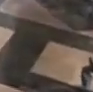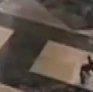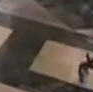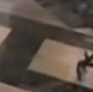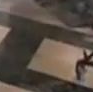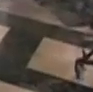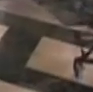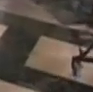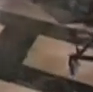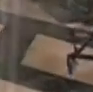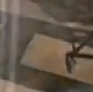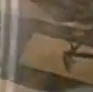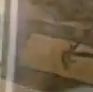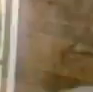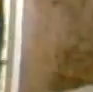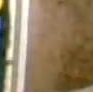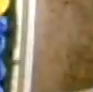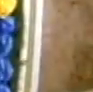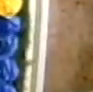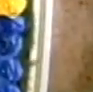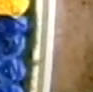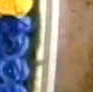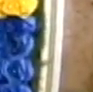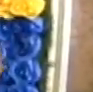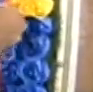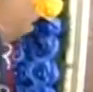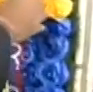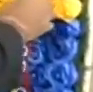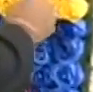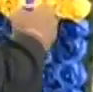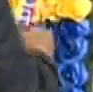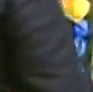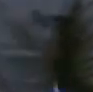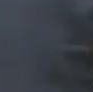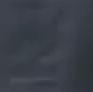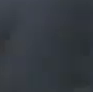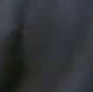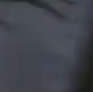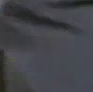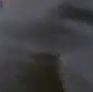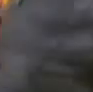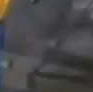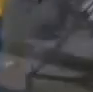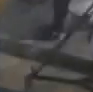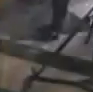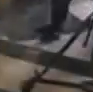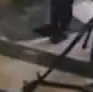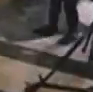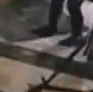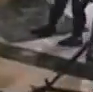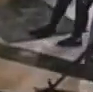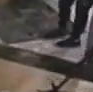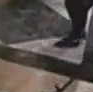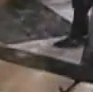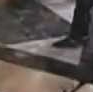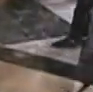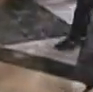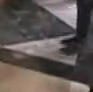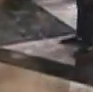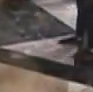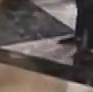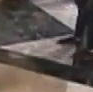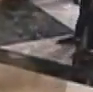Gloria al bravo pueblo. Letra de Vicente Salias y música de Juan José Landaeta.